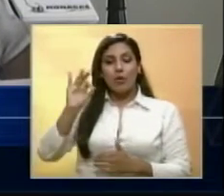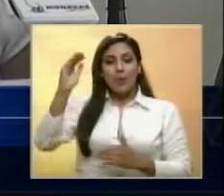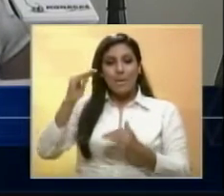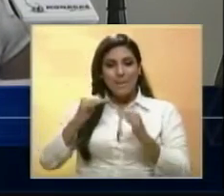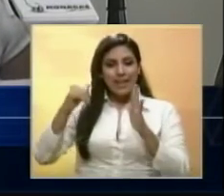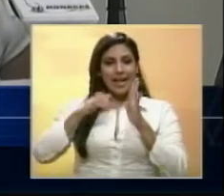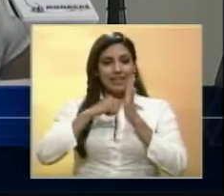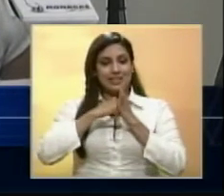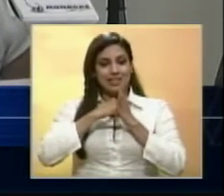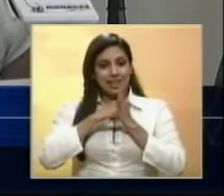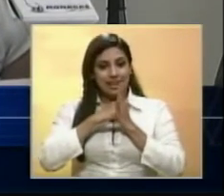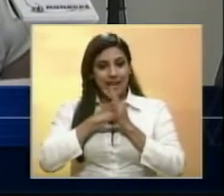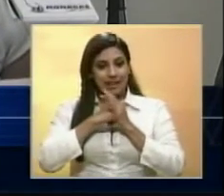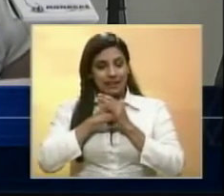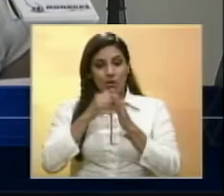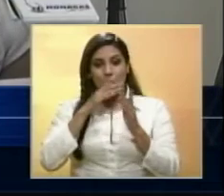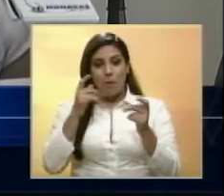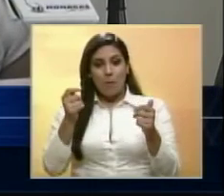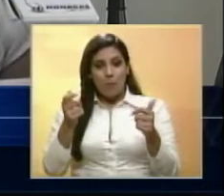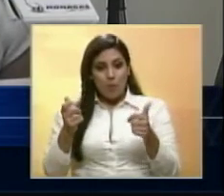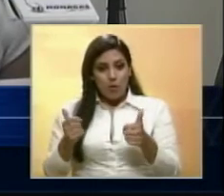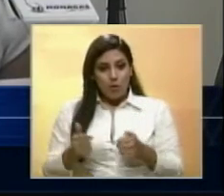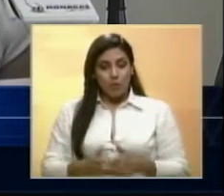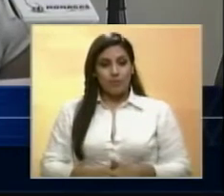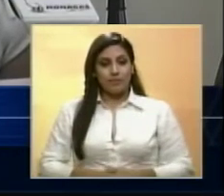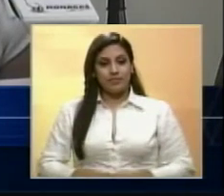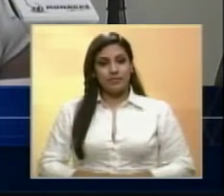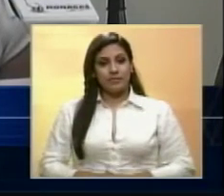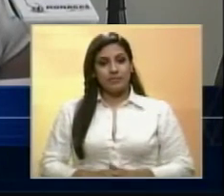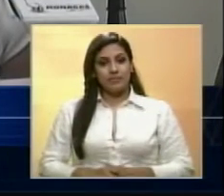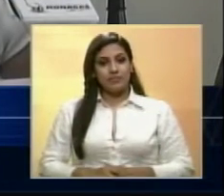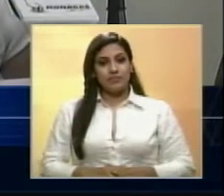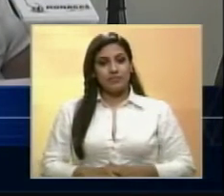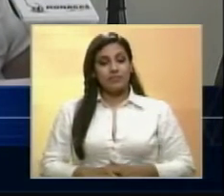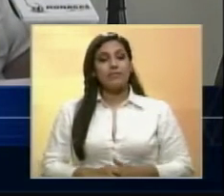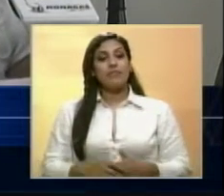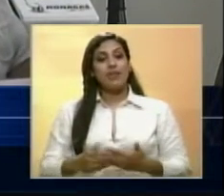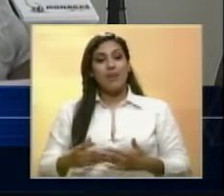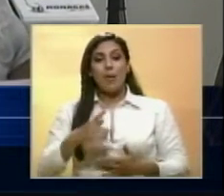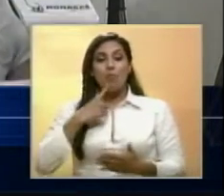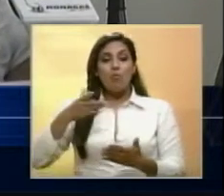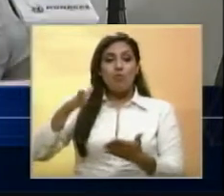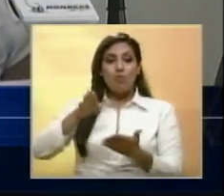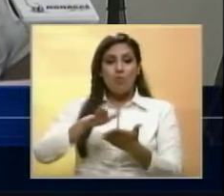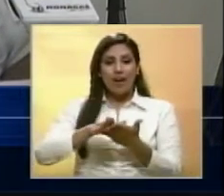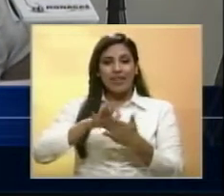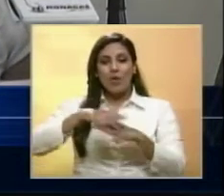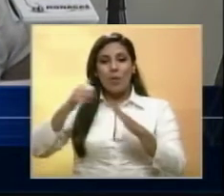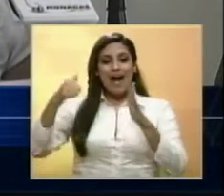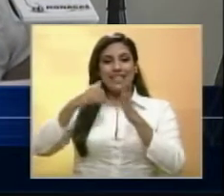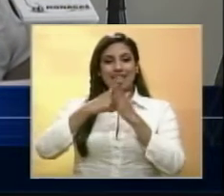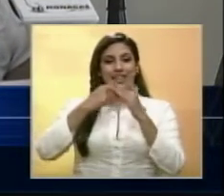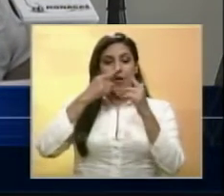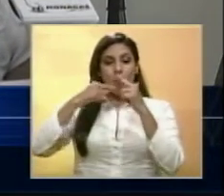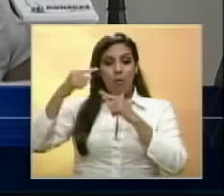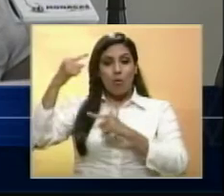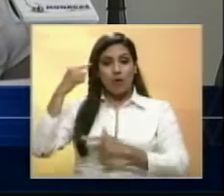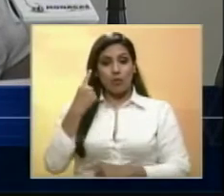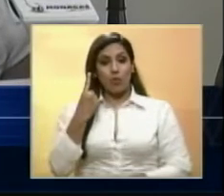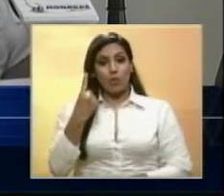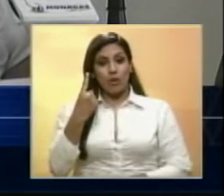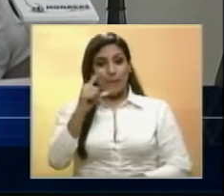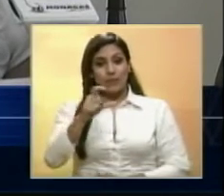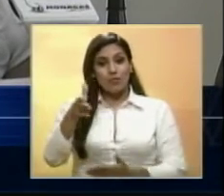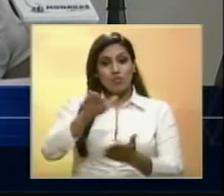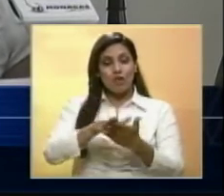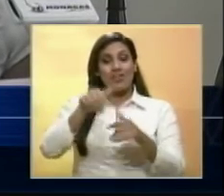240% los accidentes de tránsito. La muerte por accidente, el año pasado pues estuvimos 1, este